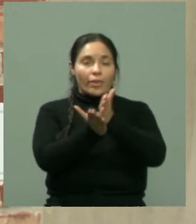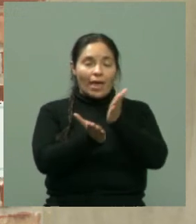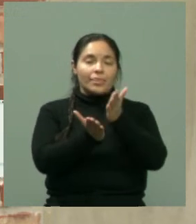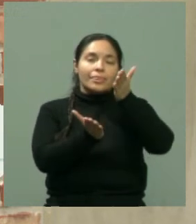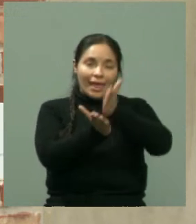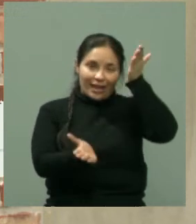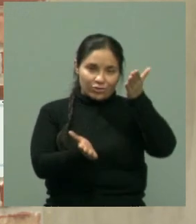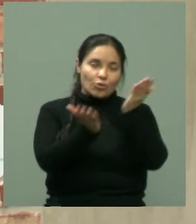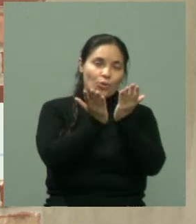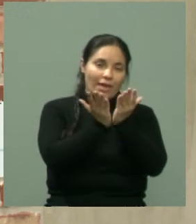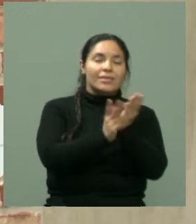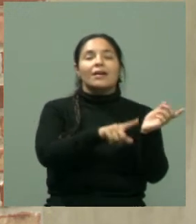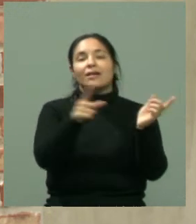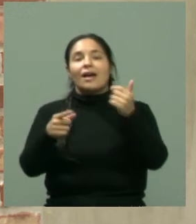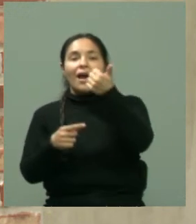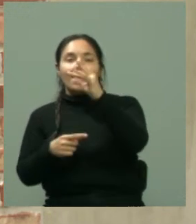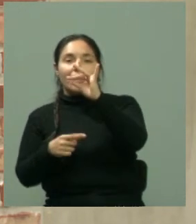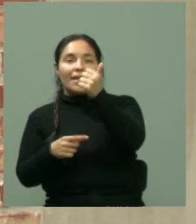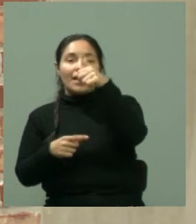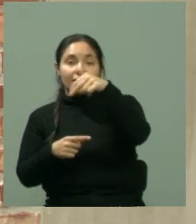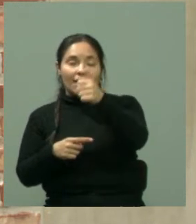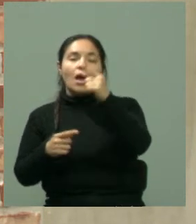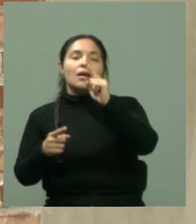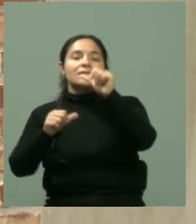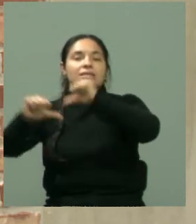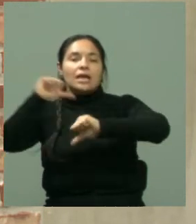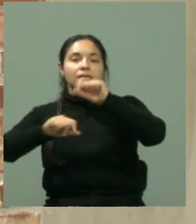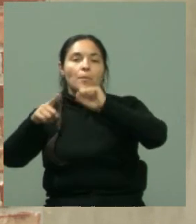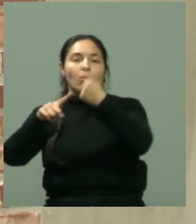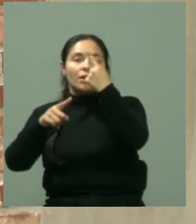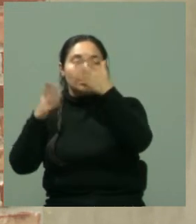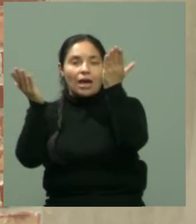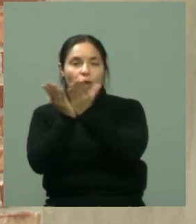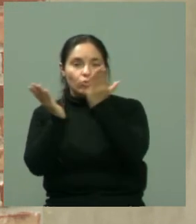de Cuyo, y Albana Zapata Bizaguirre, estudiante de Ciencias Políticas también de la Universidad Nacional de